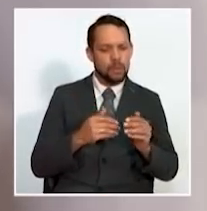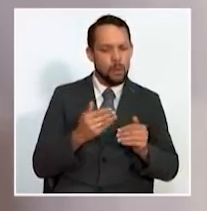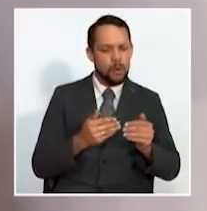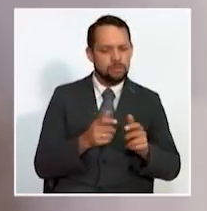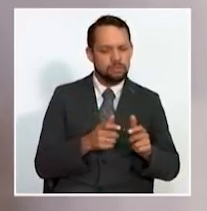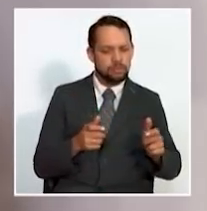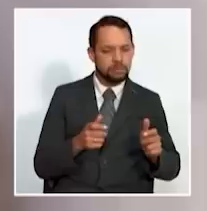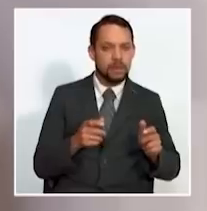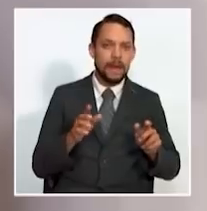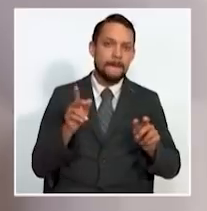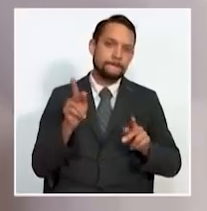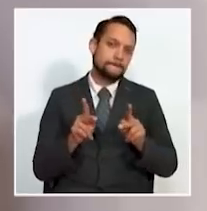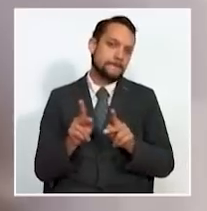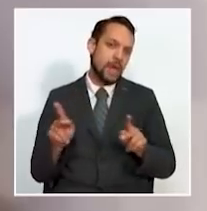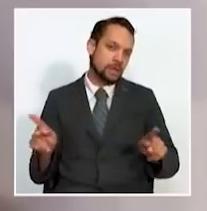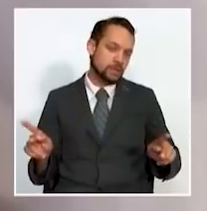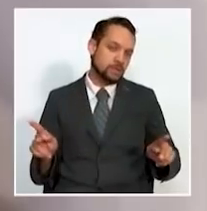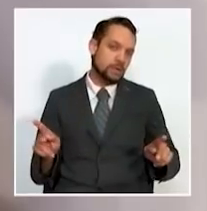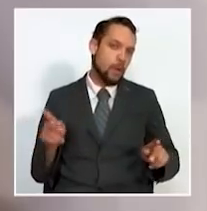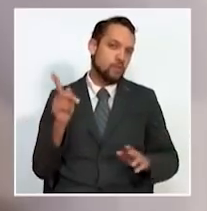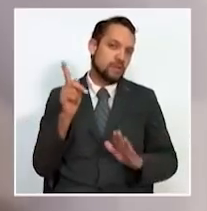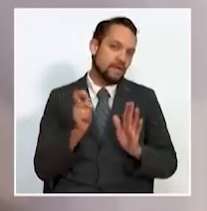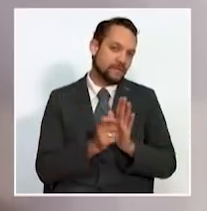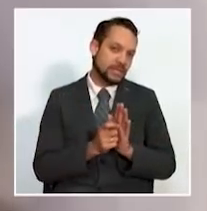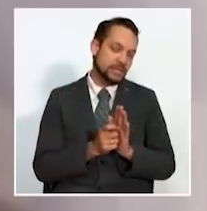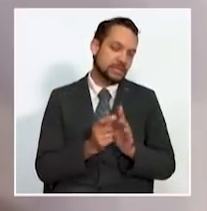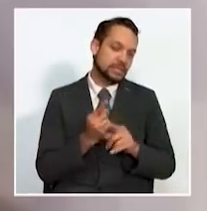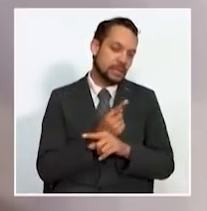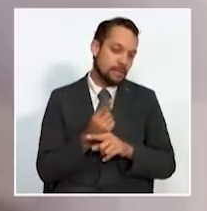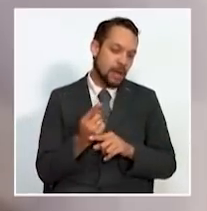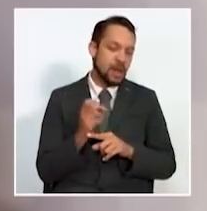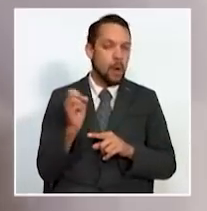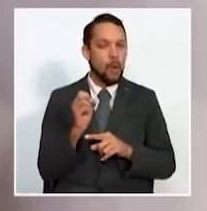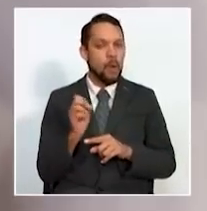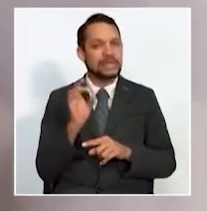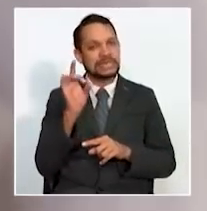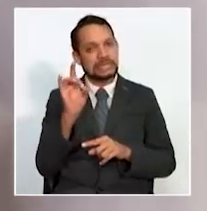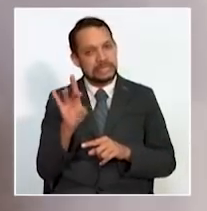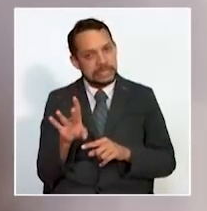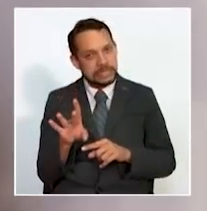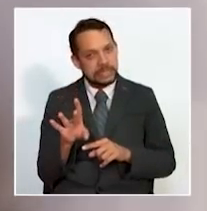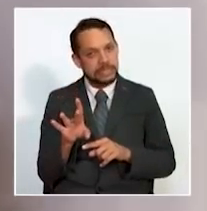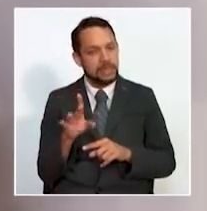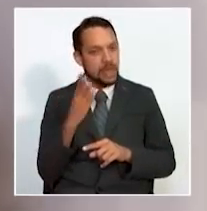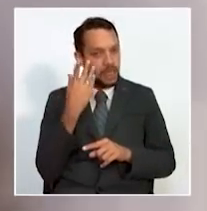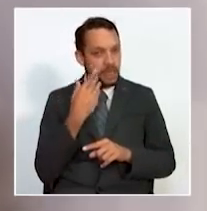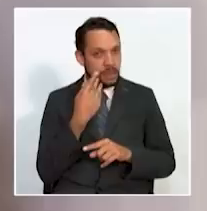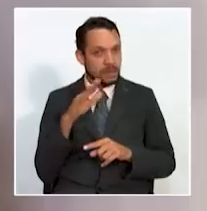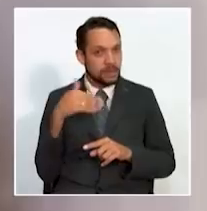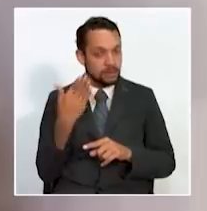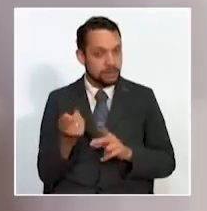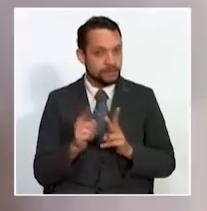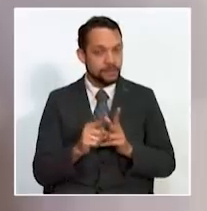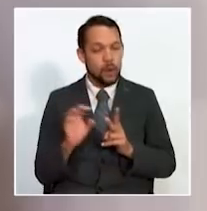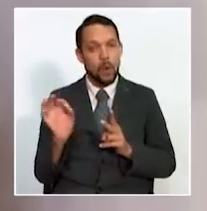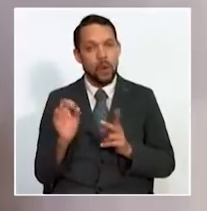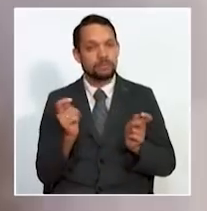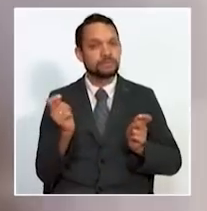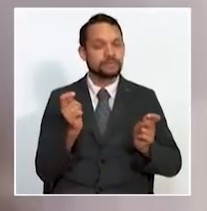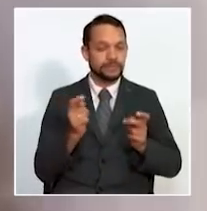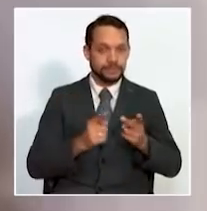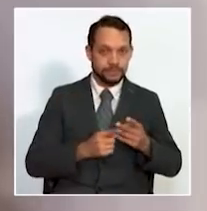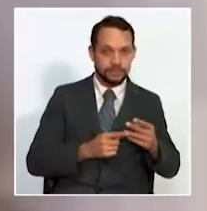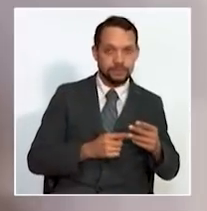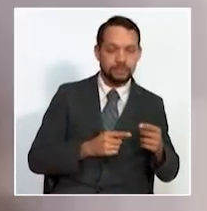una crisis una vez a la semana, una vez cada 15 días, una vez cada mes. La moderada es aquella persona que podemos